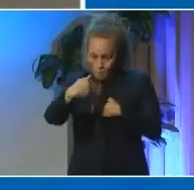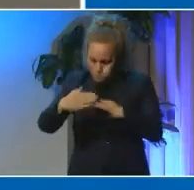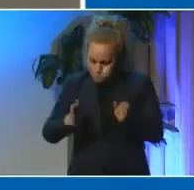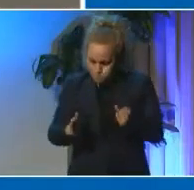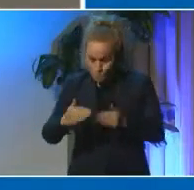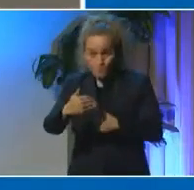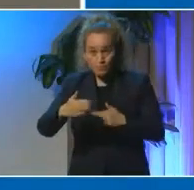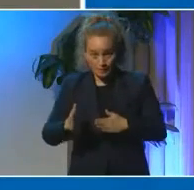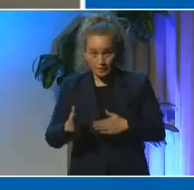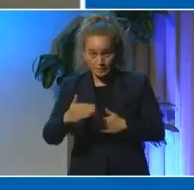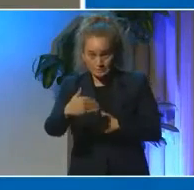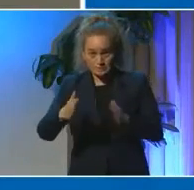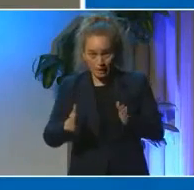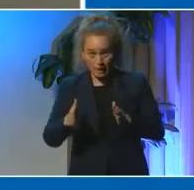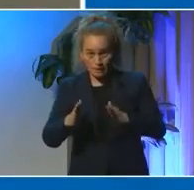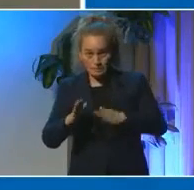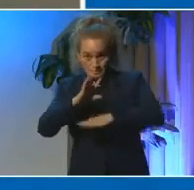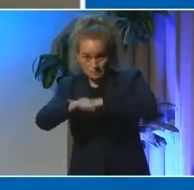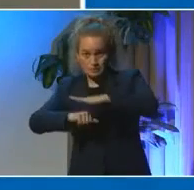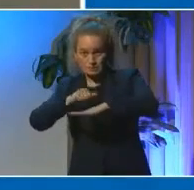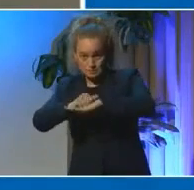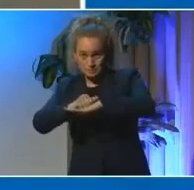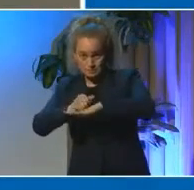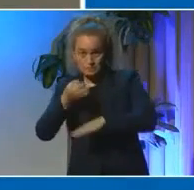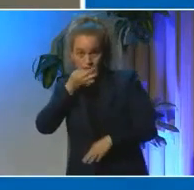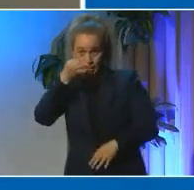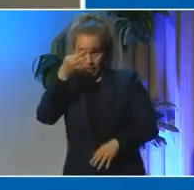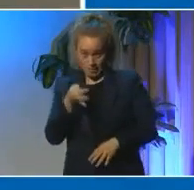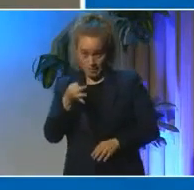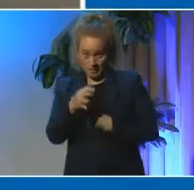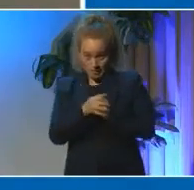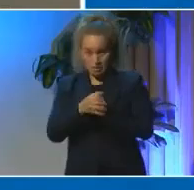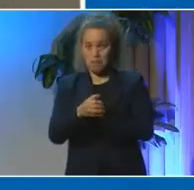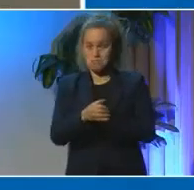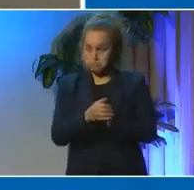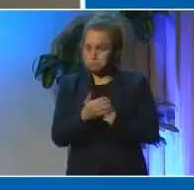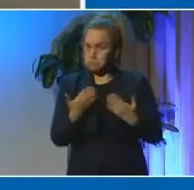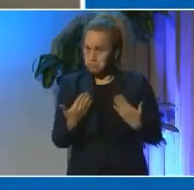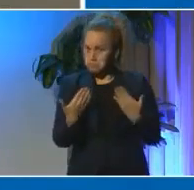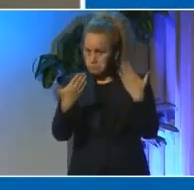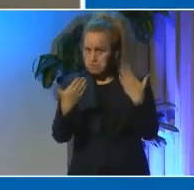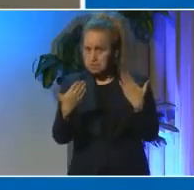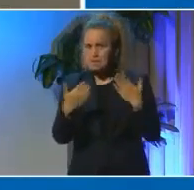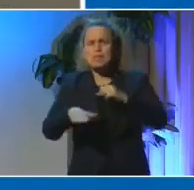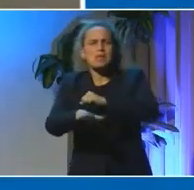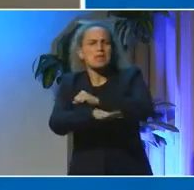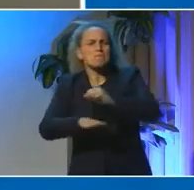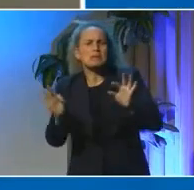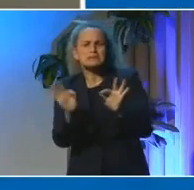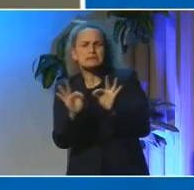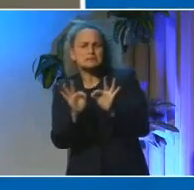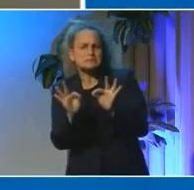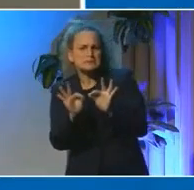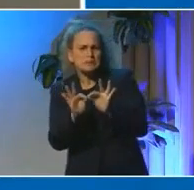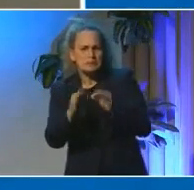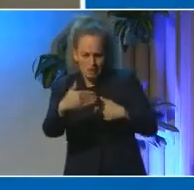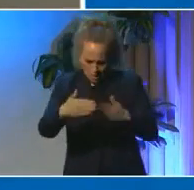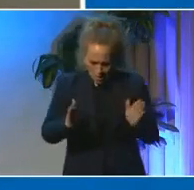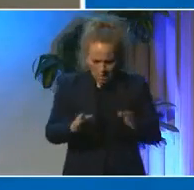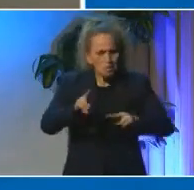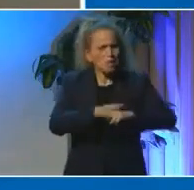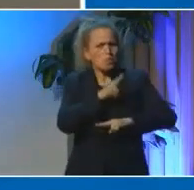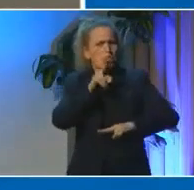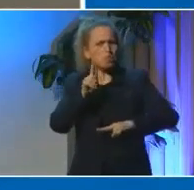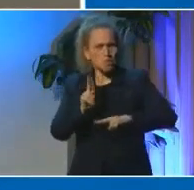muy eh la verdad sostenibles Pero además muy básicas que permitan